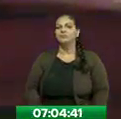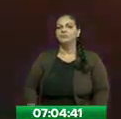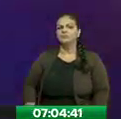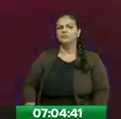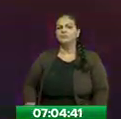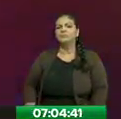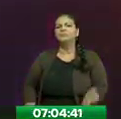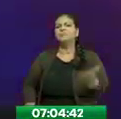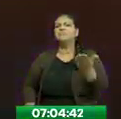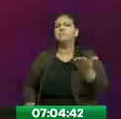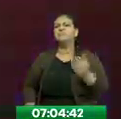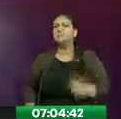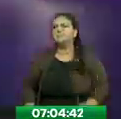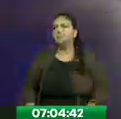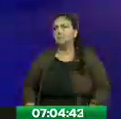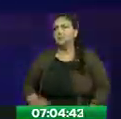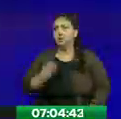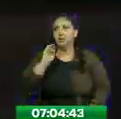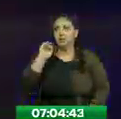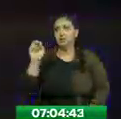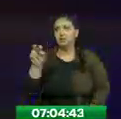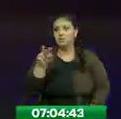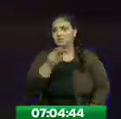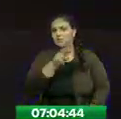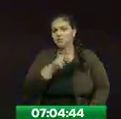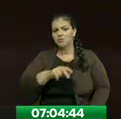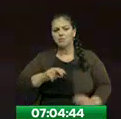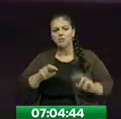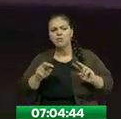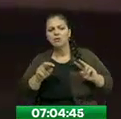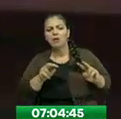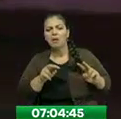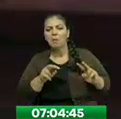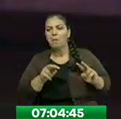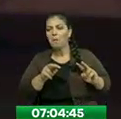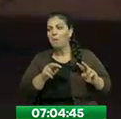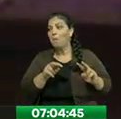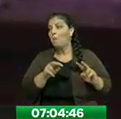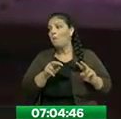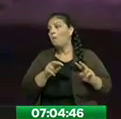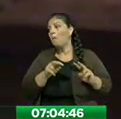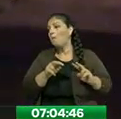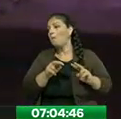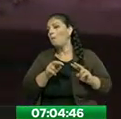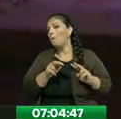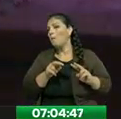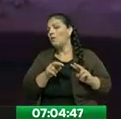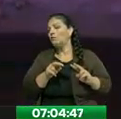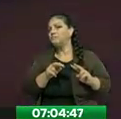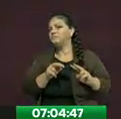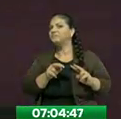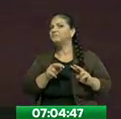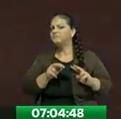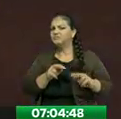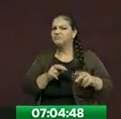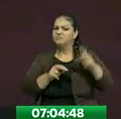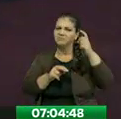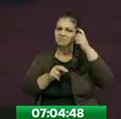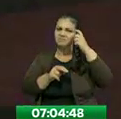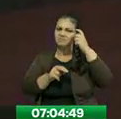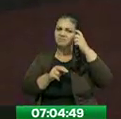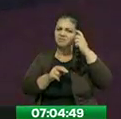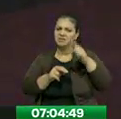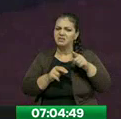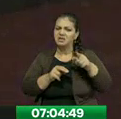desapercibido por quienes residen y transitan por el sector. Tanto así que en un inicio se pensó que la causa